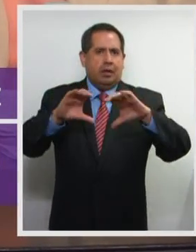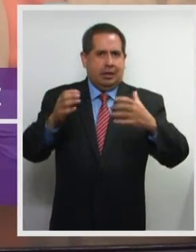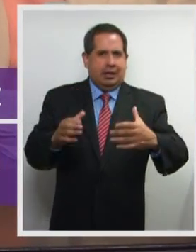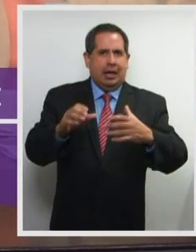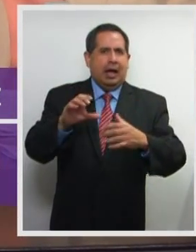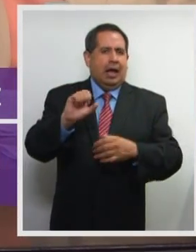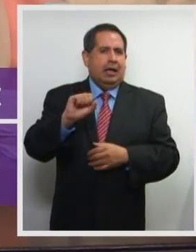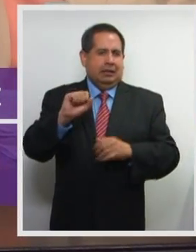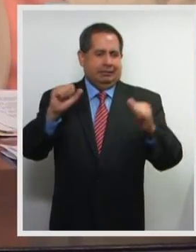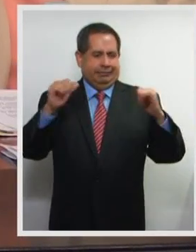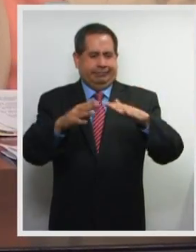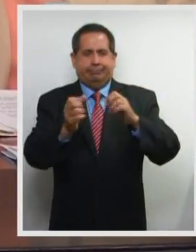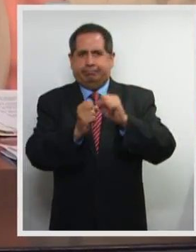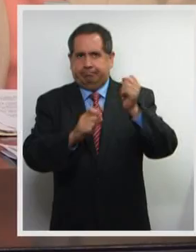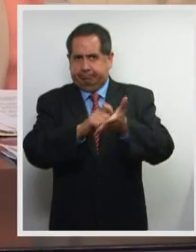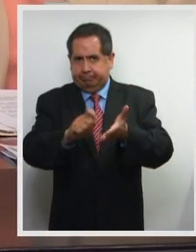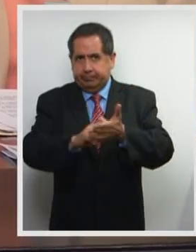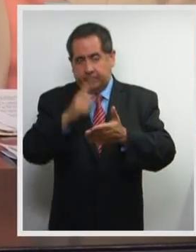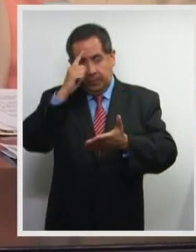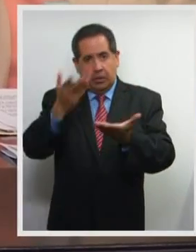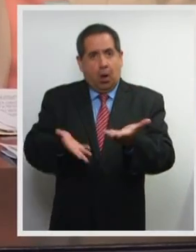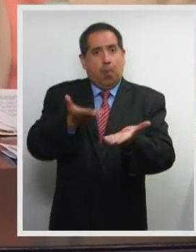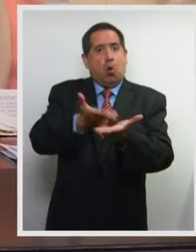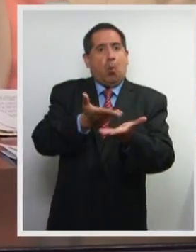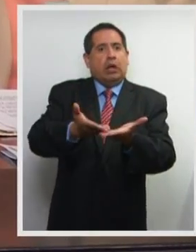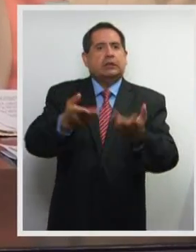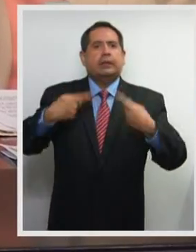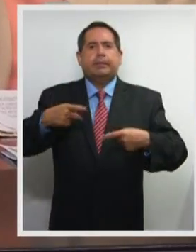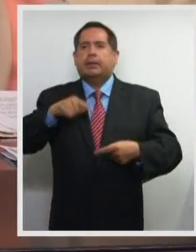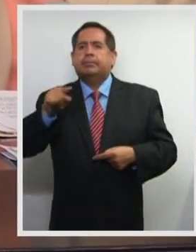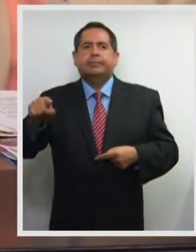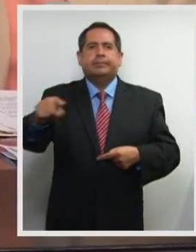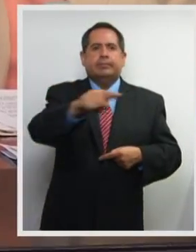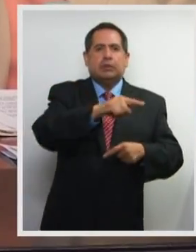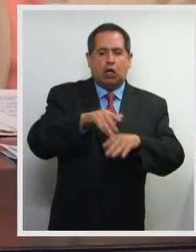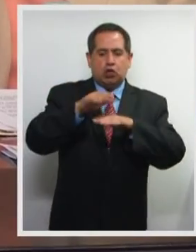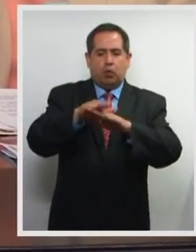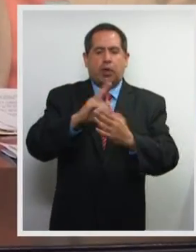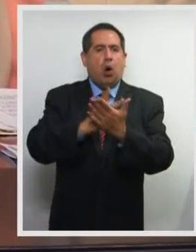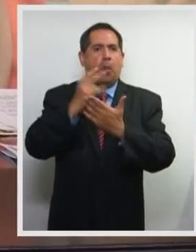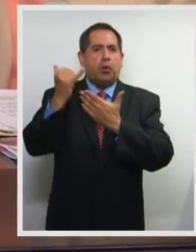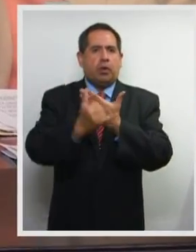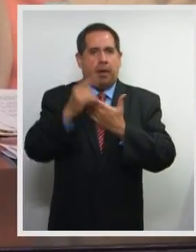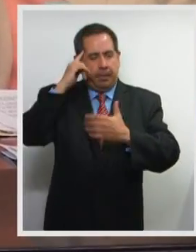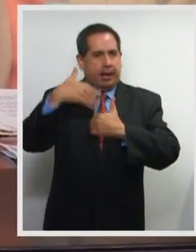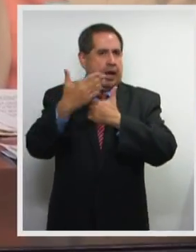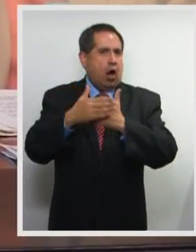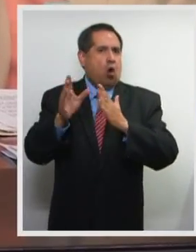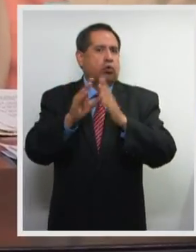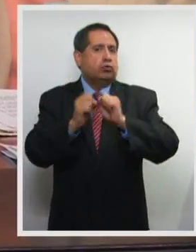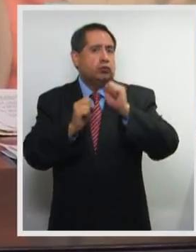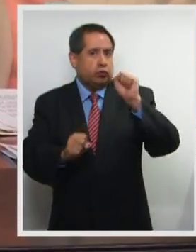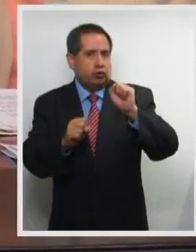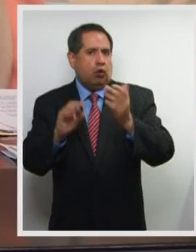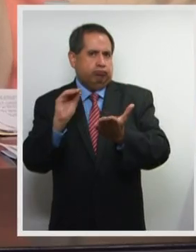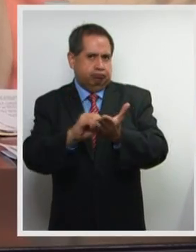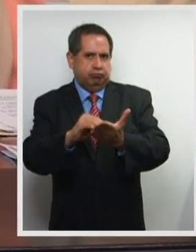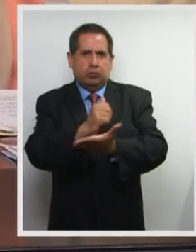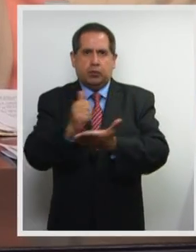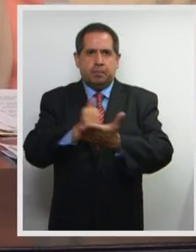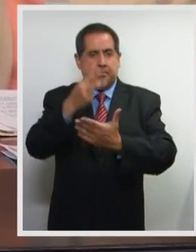Constituyente para presentar propuestas ciudadanas sobre el contenido del proyecto de Constitución Política de la Ciudad de